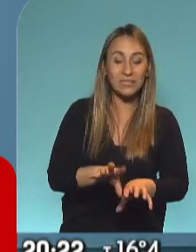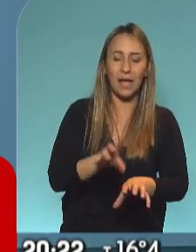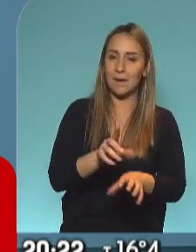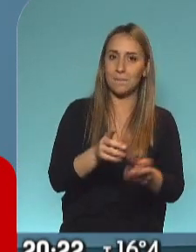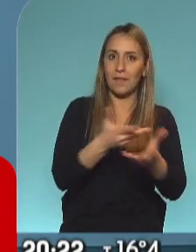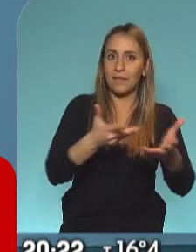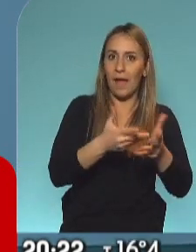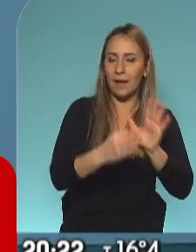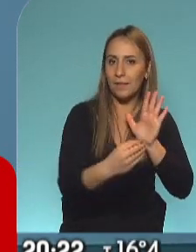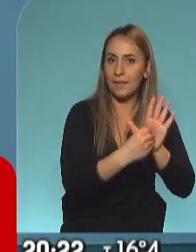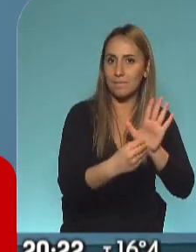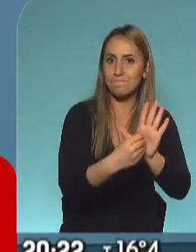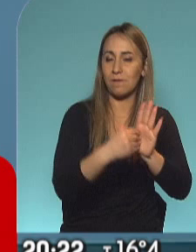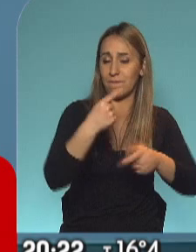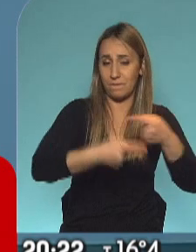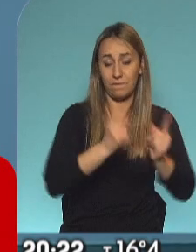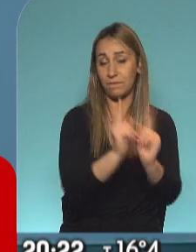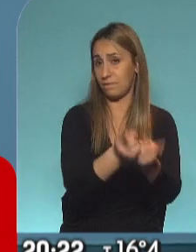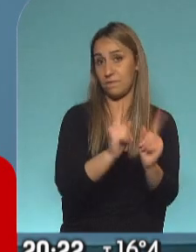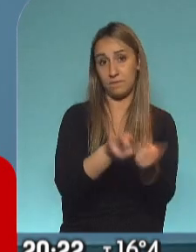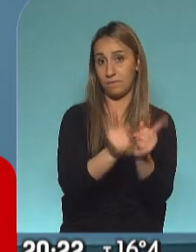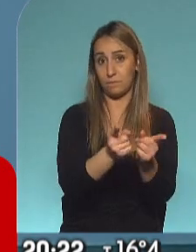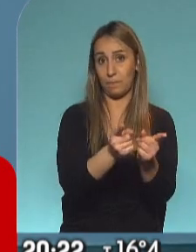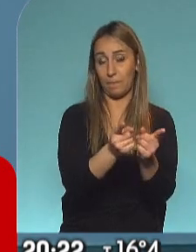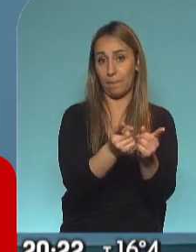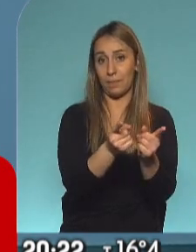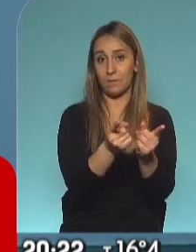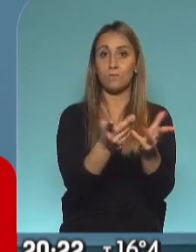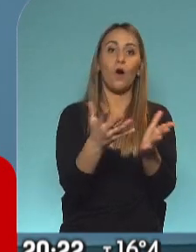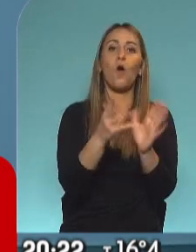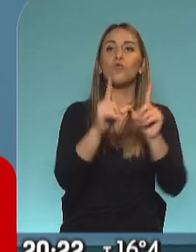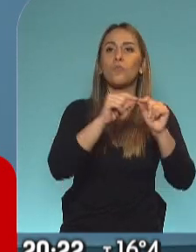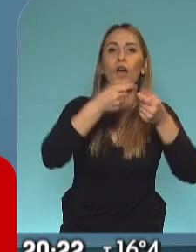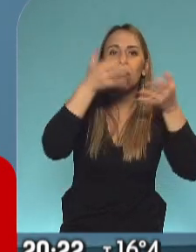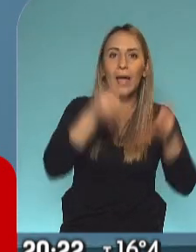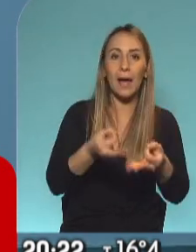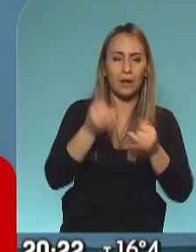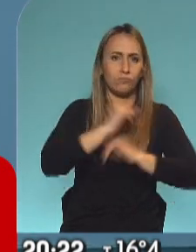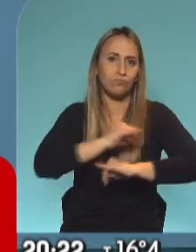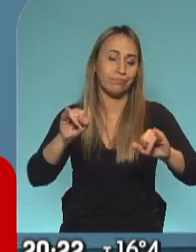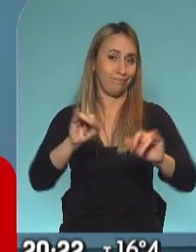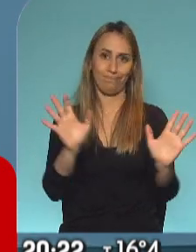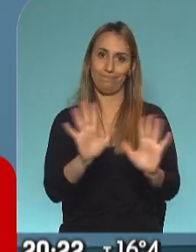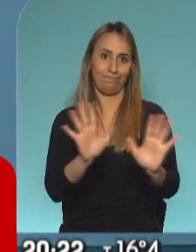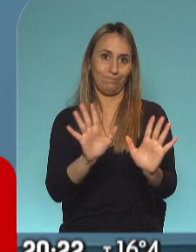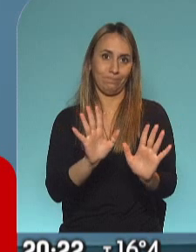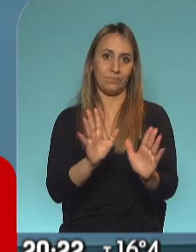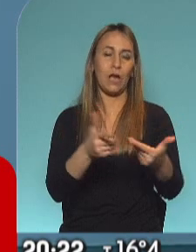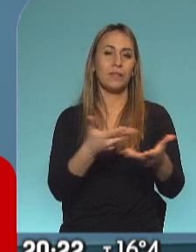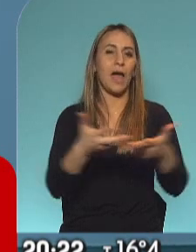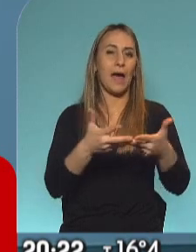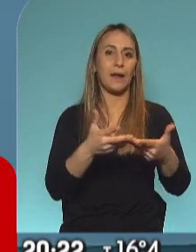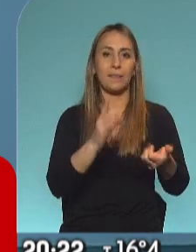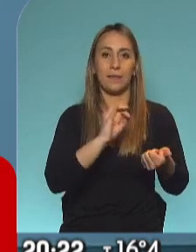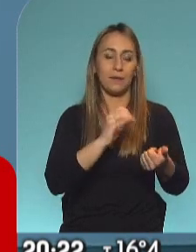superior, no se va a poder dar a conocer en tiempo real, se va a ir